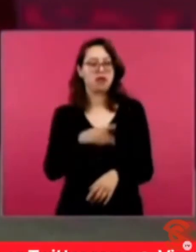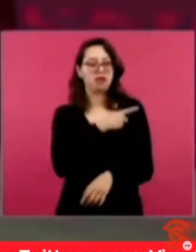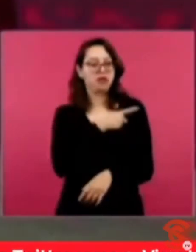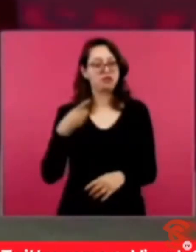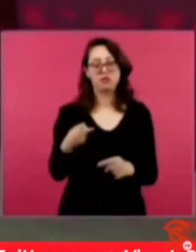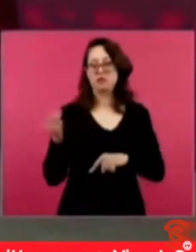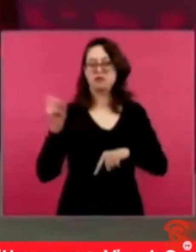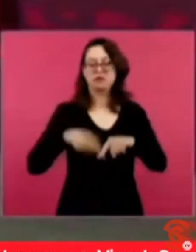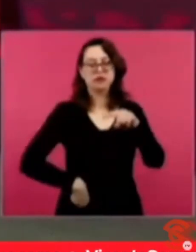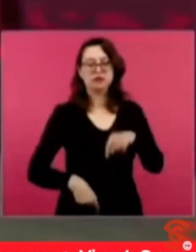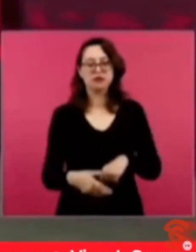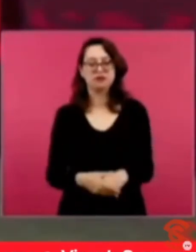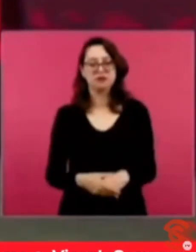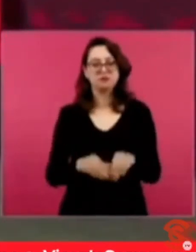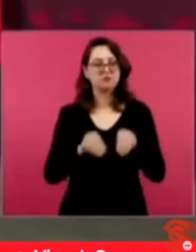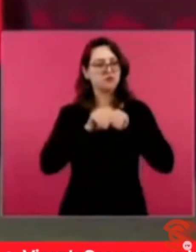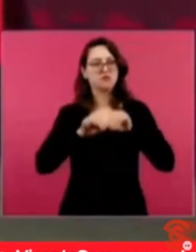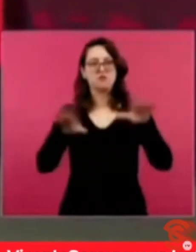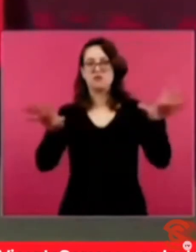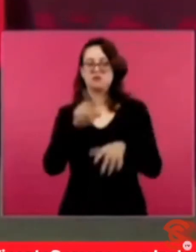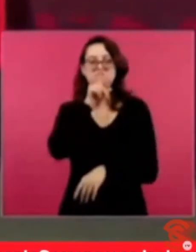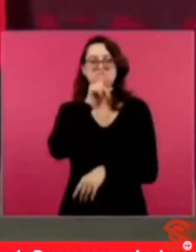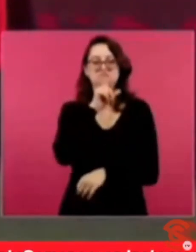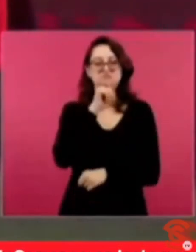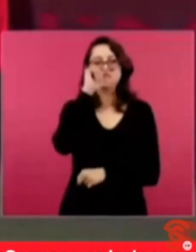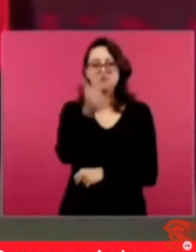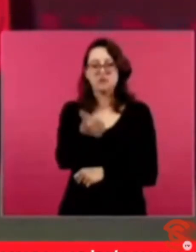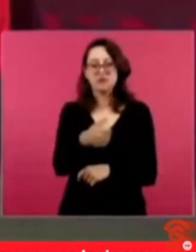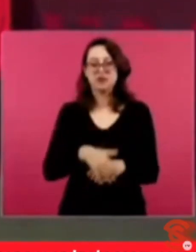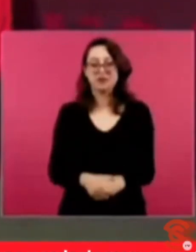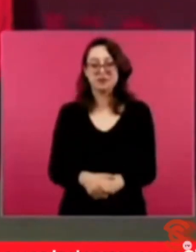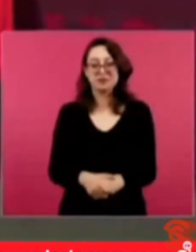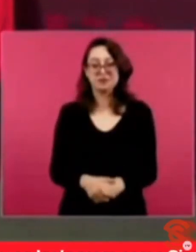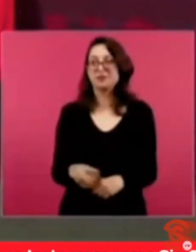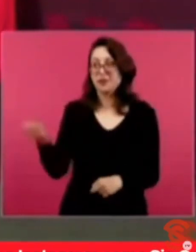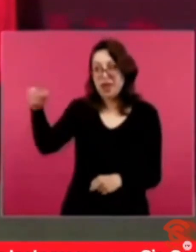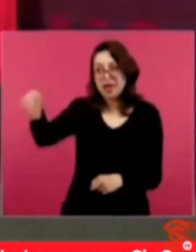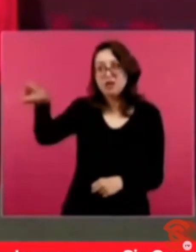como di a conocer que habían mentido,